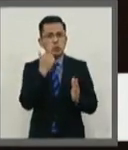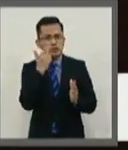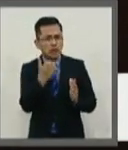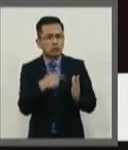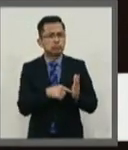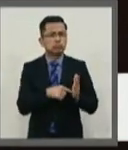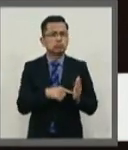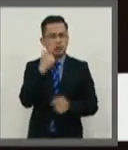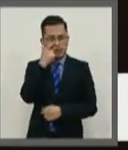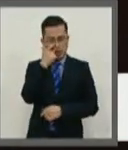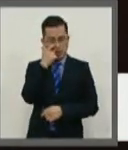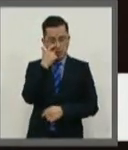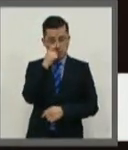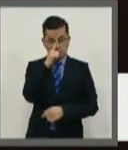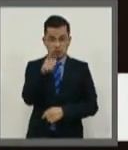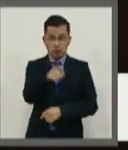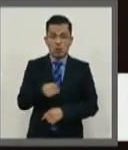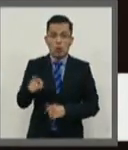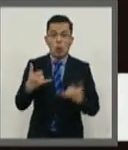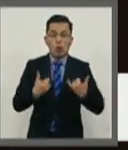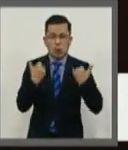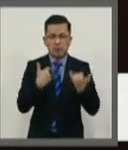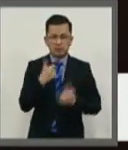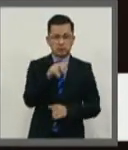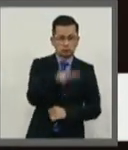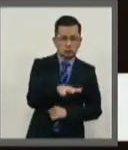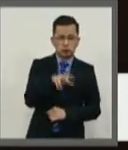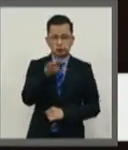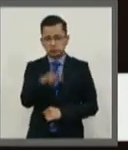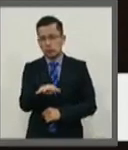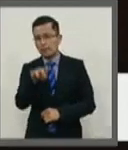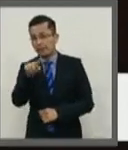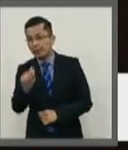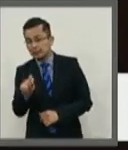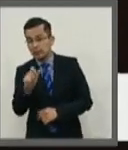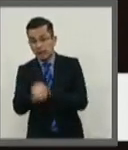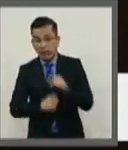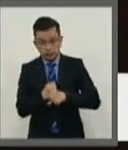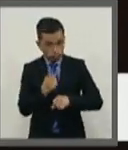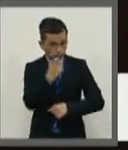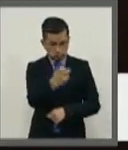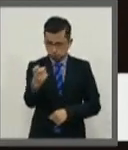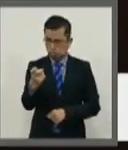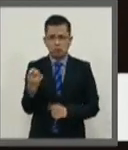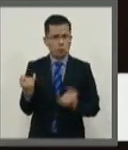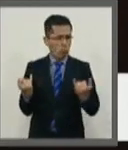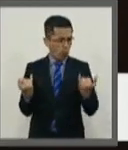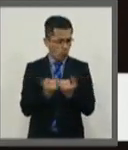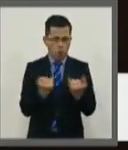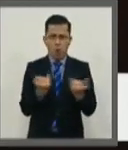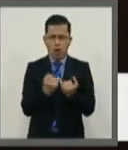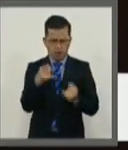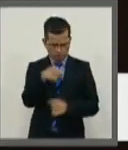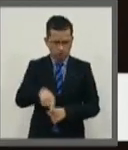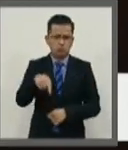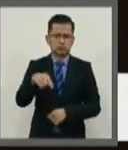18, 19 y 20 años que son ciudadanos mexicanos, que solo son ocupados para